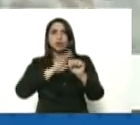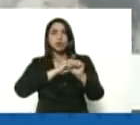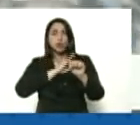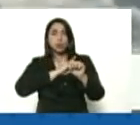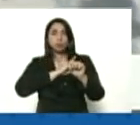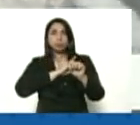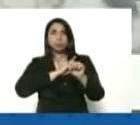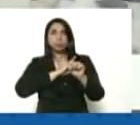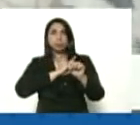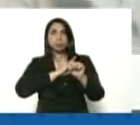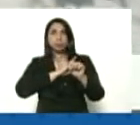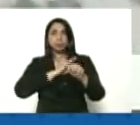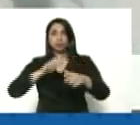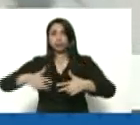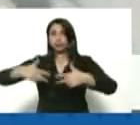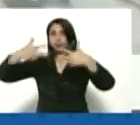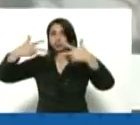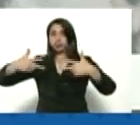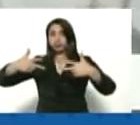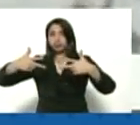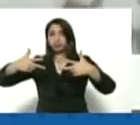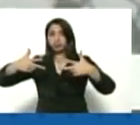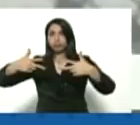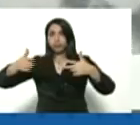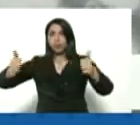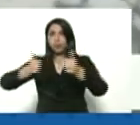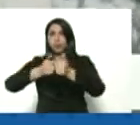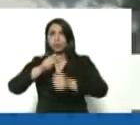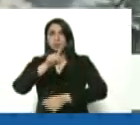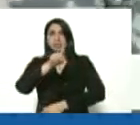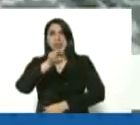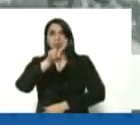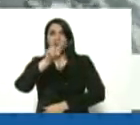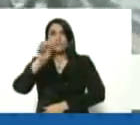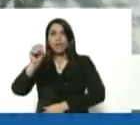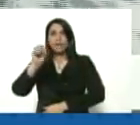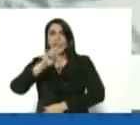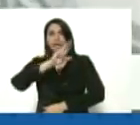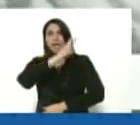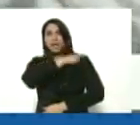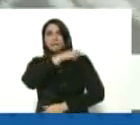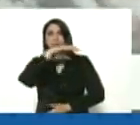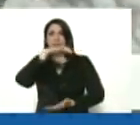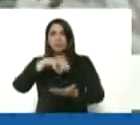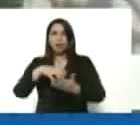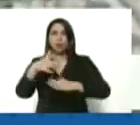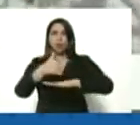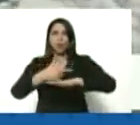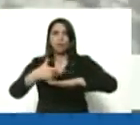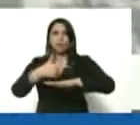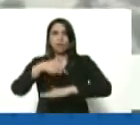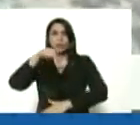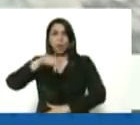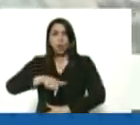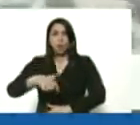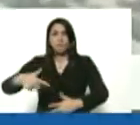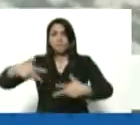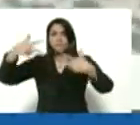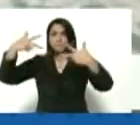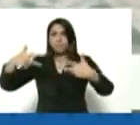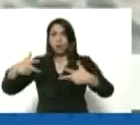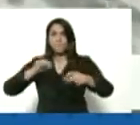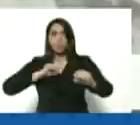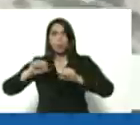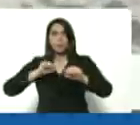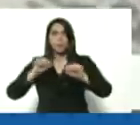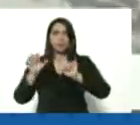plena videoconferencia con 120 jefes de Estado y gobierno. Hoy estuve en la videoconferencia del